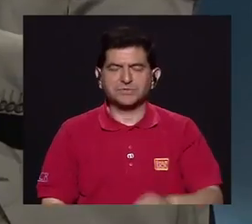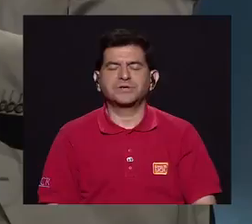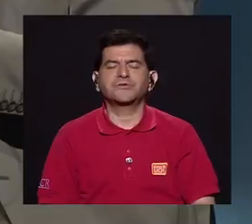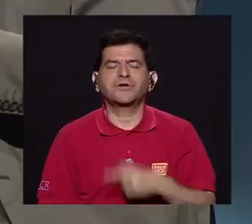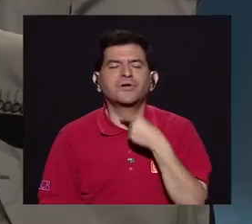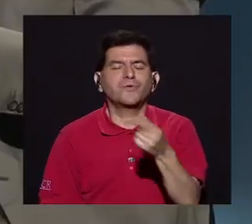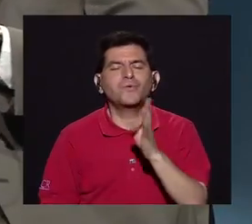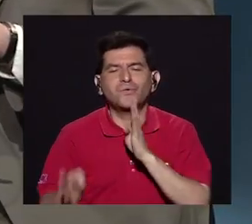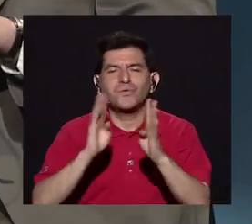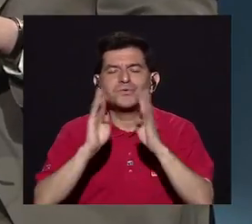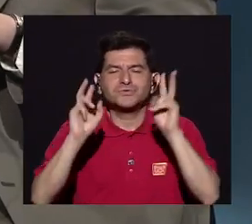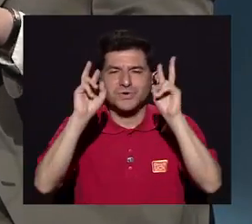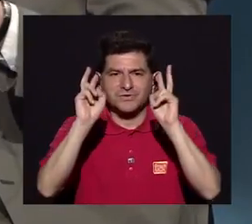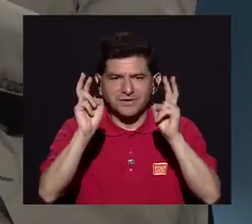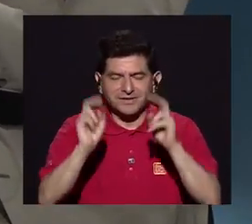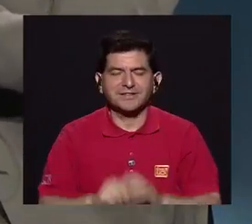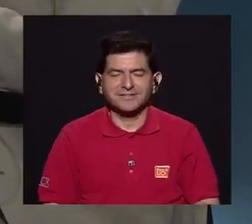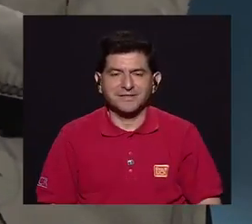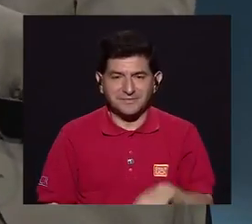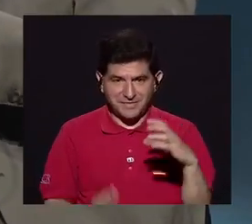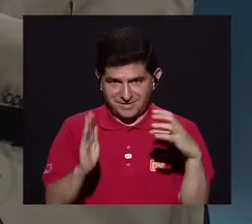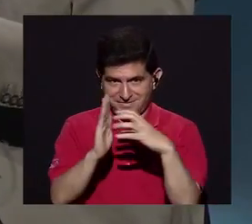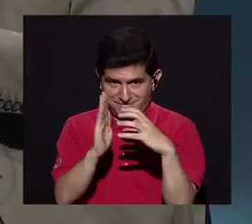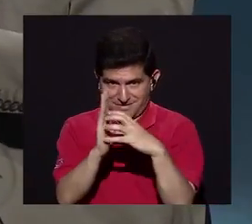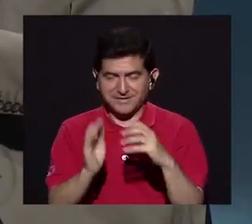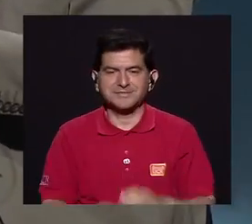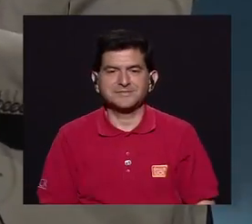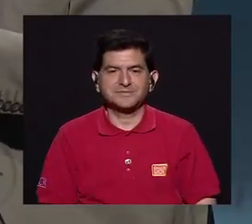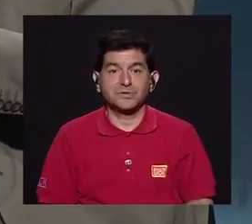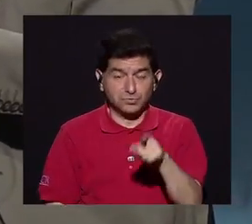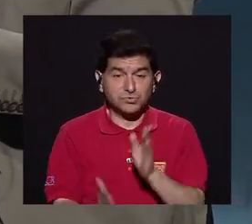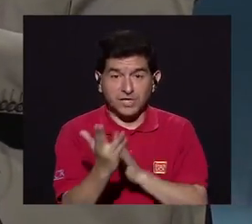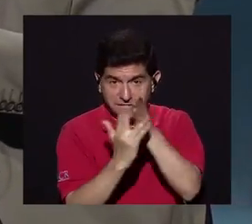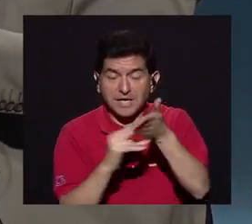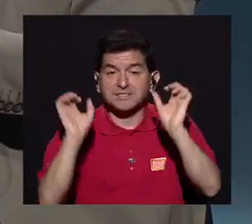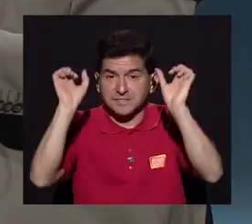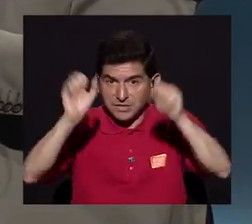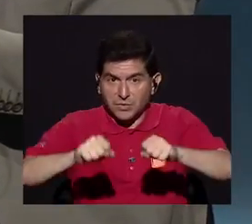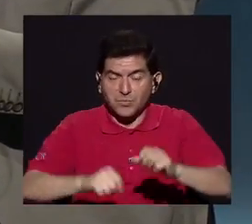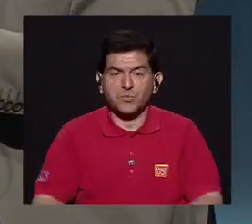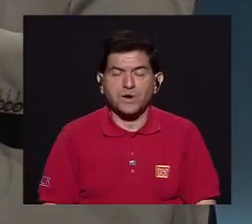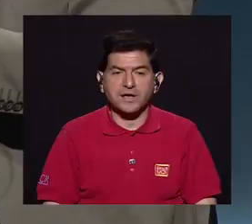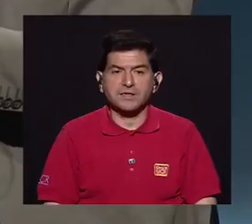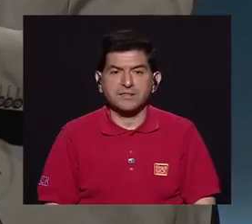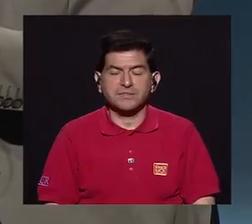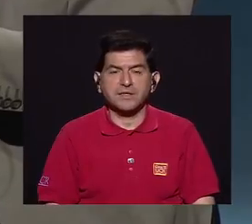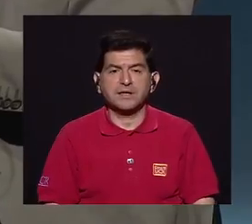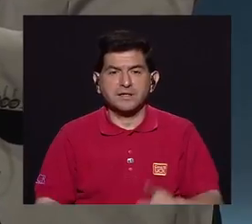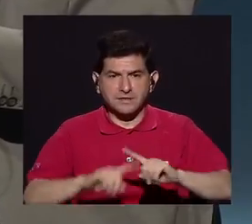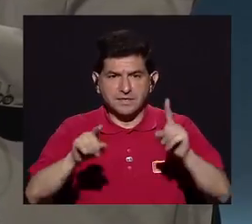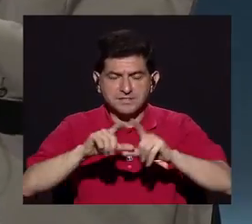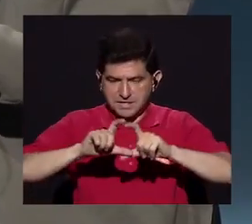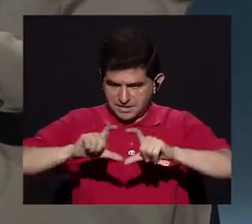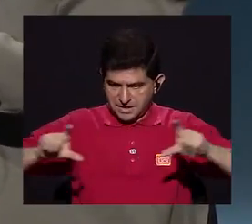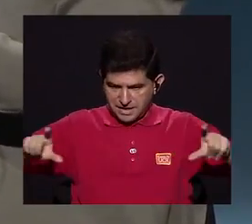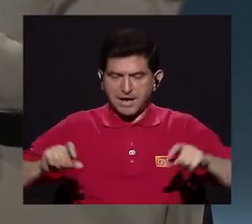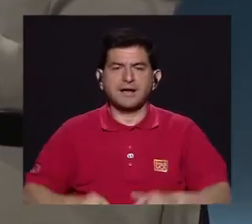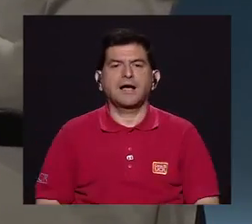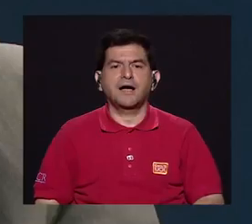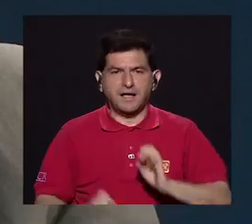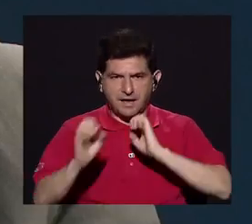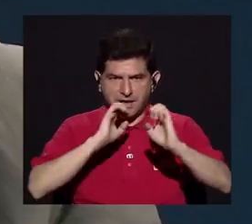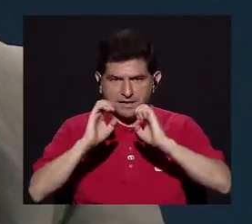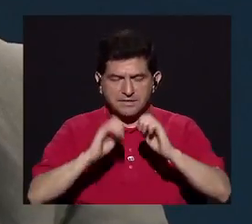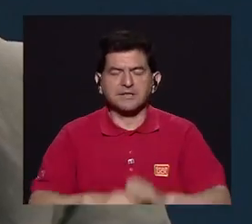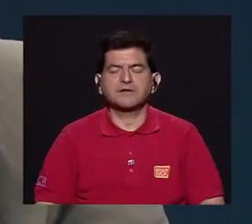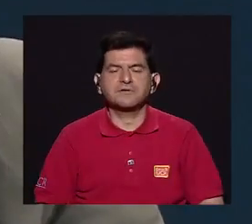gusto poder conversar sobre este texto que, como podrán ustedes tener acceso en los supers que les vamos a compartir en esta misma entrevista,